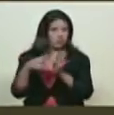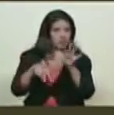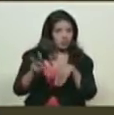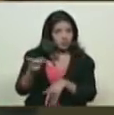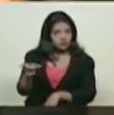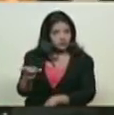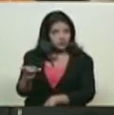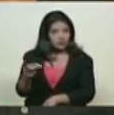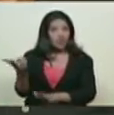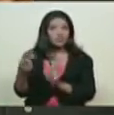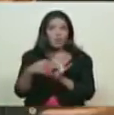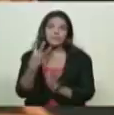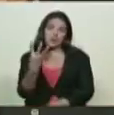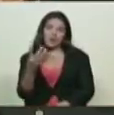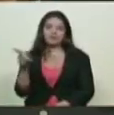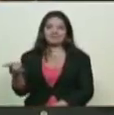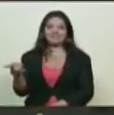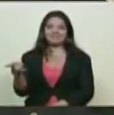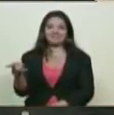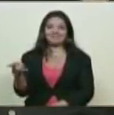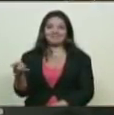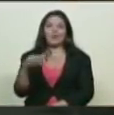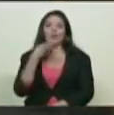2004 2004